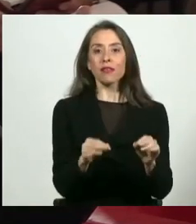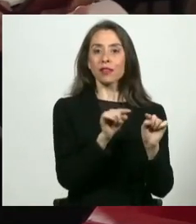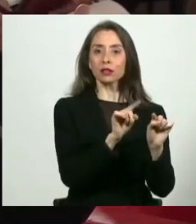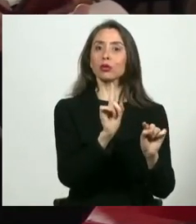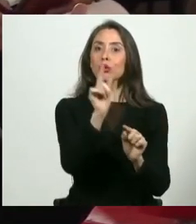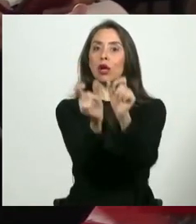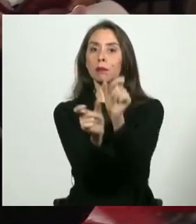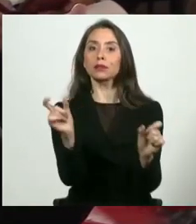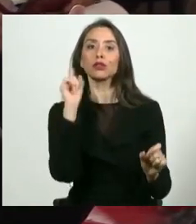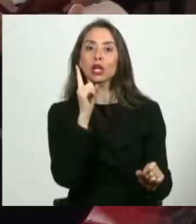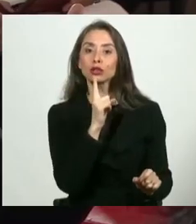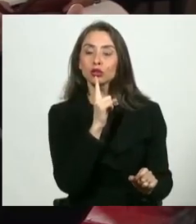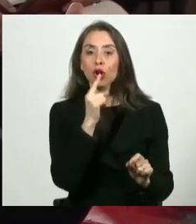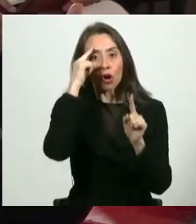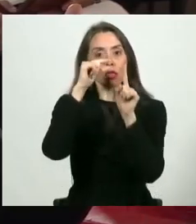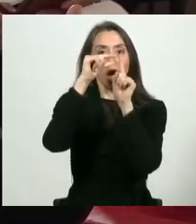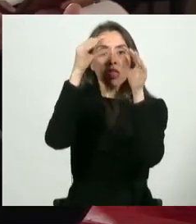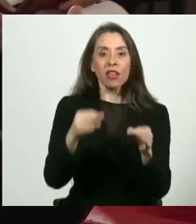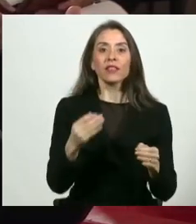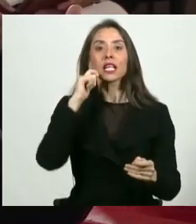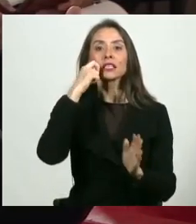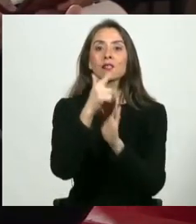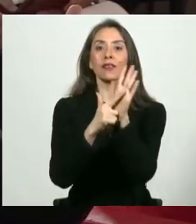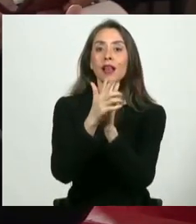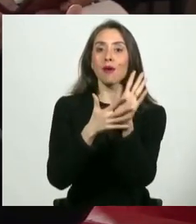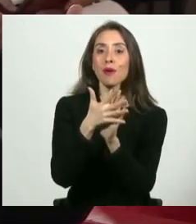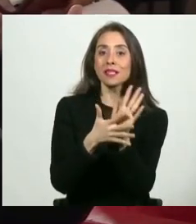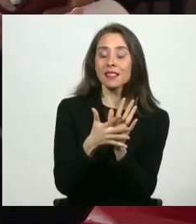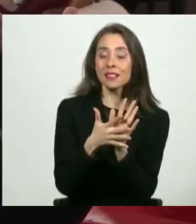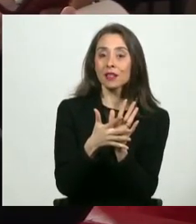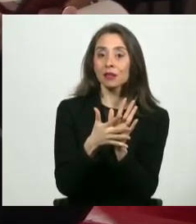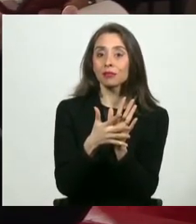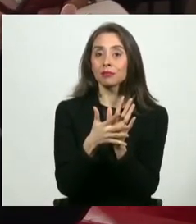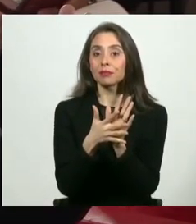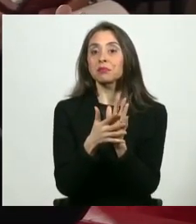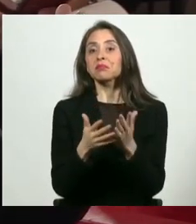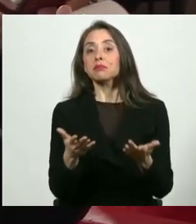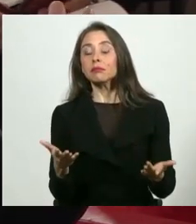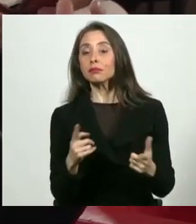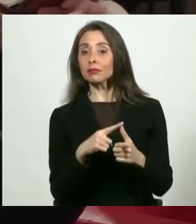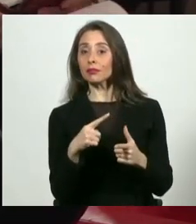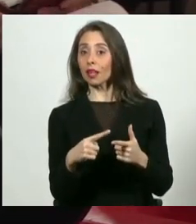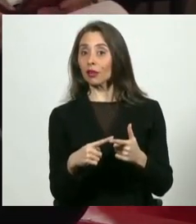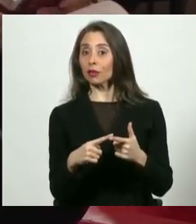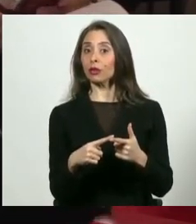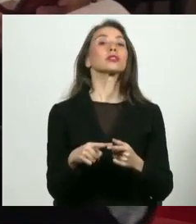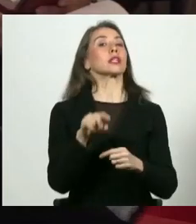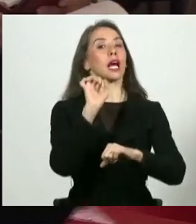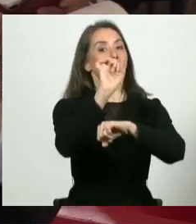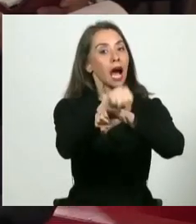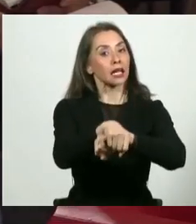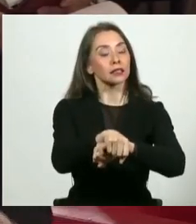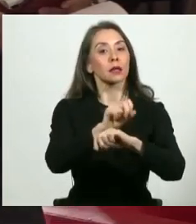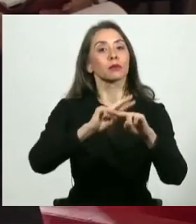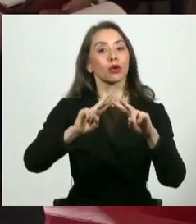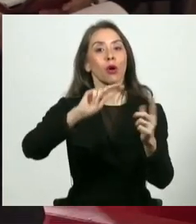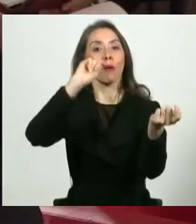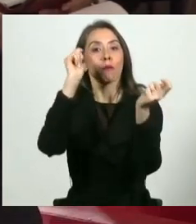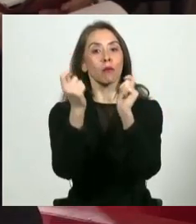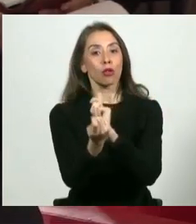las personas sordas que tienen que definir qué es lo que es la lengua de señas. Entonces ya aceptaron, hizo una